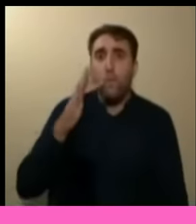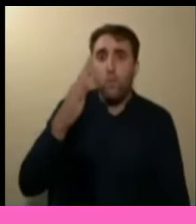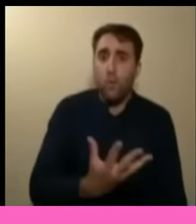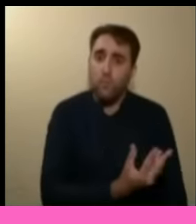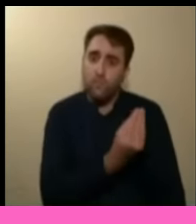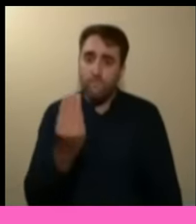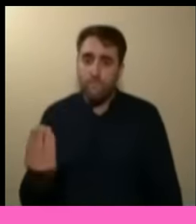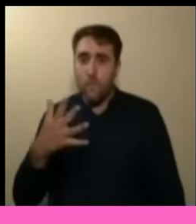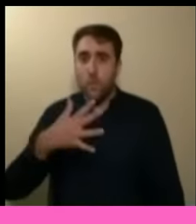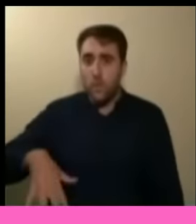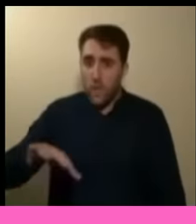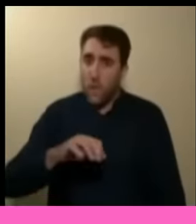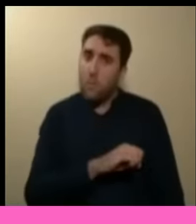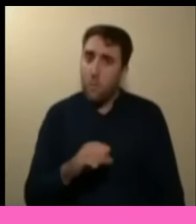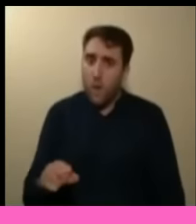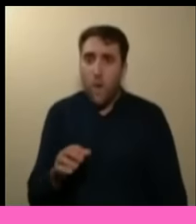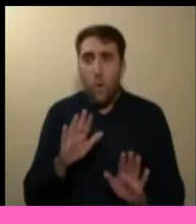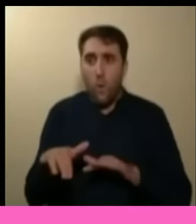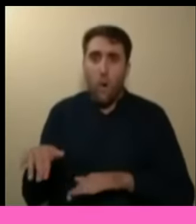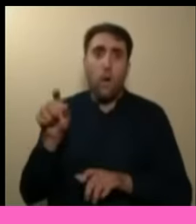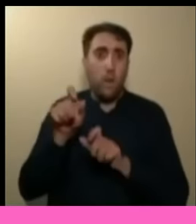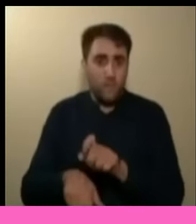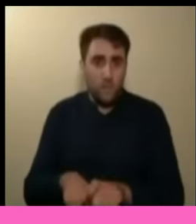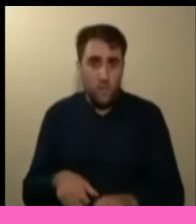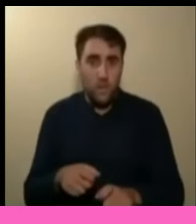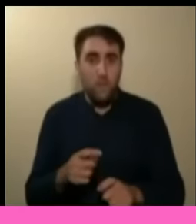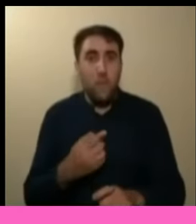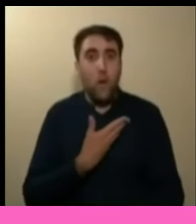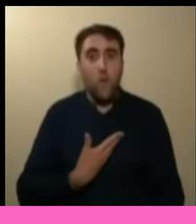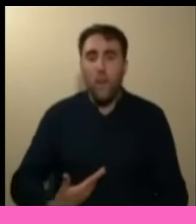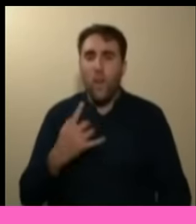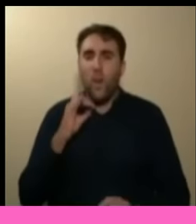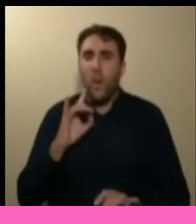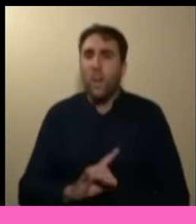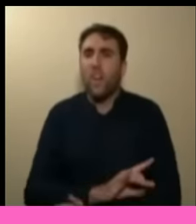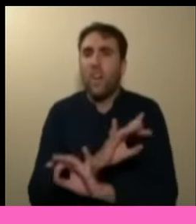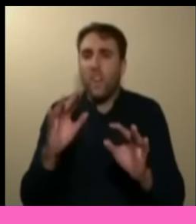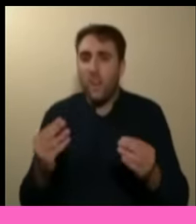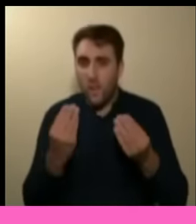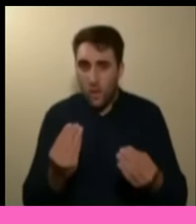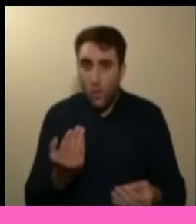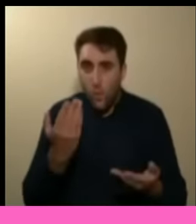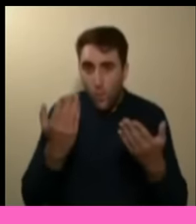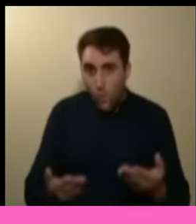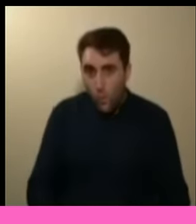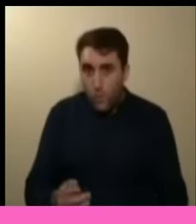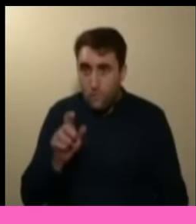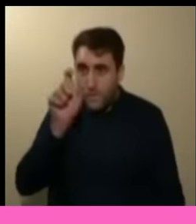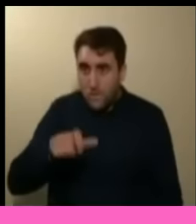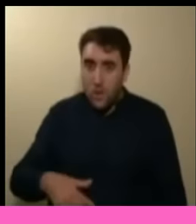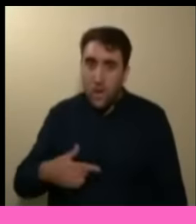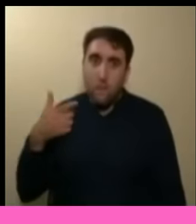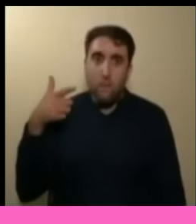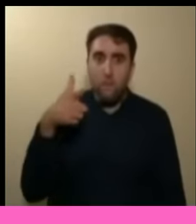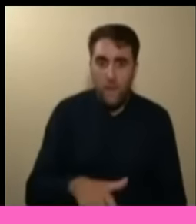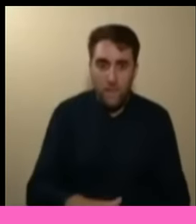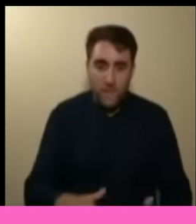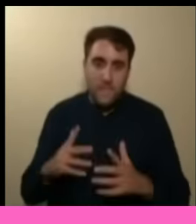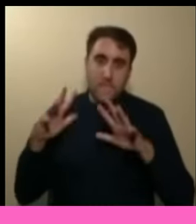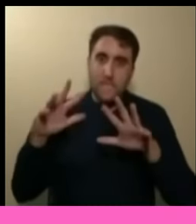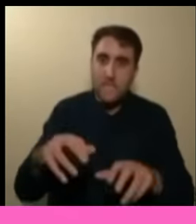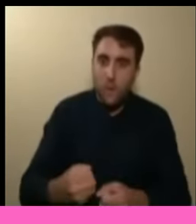nuestra sociedad. Pero el gobierno tiene claro lo siguiente: que un delincuente que cometa homicidios,